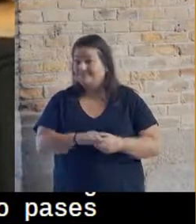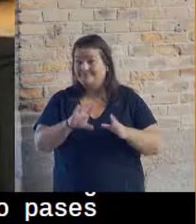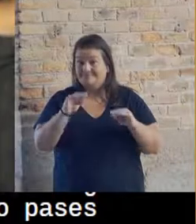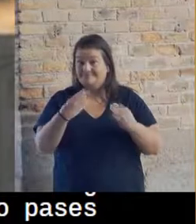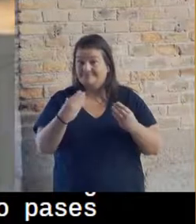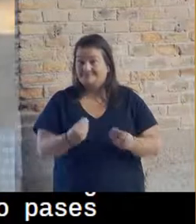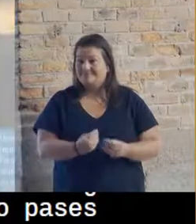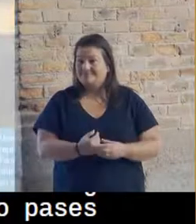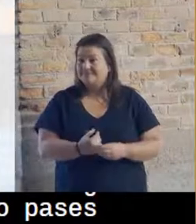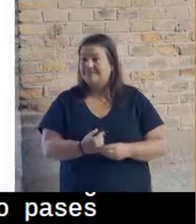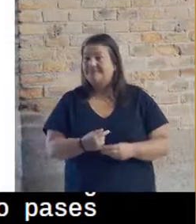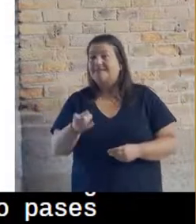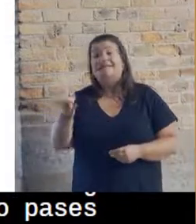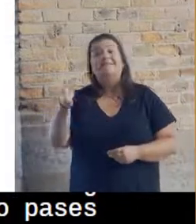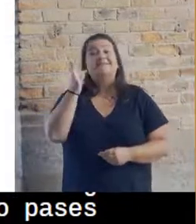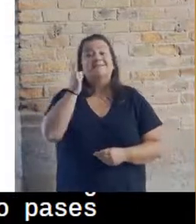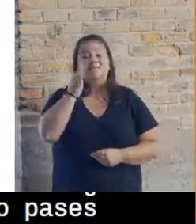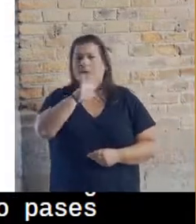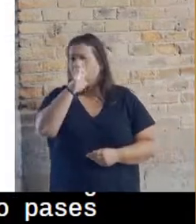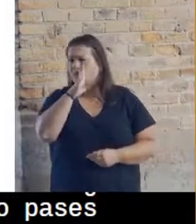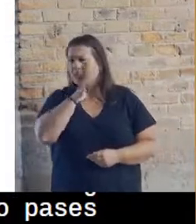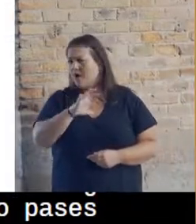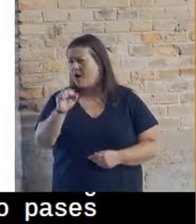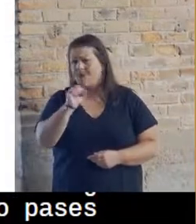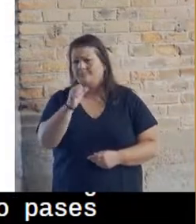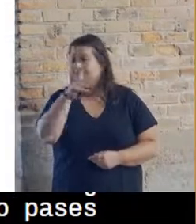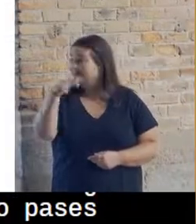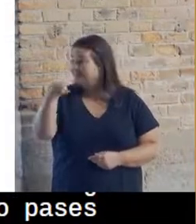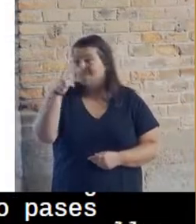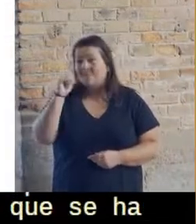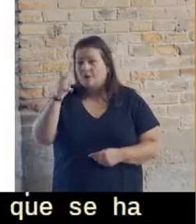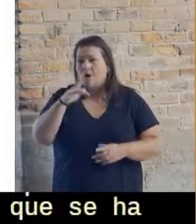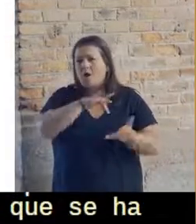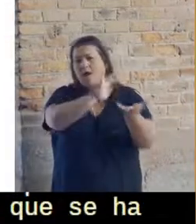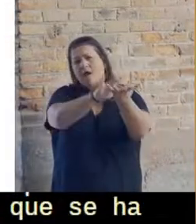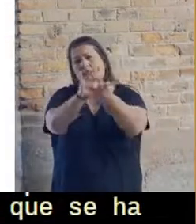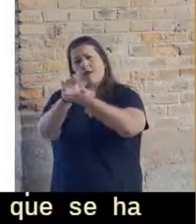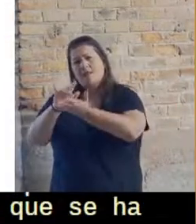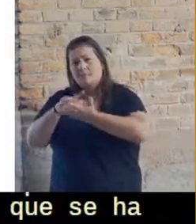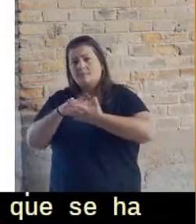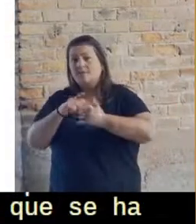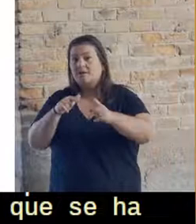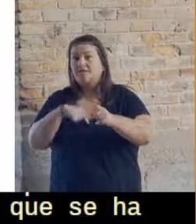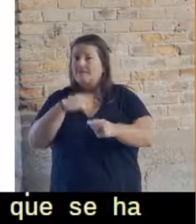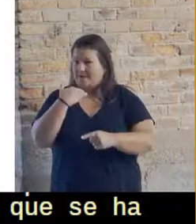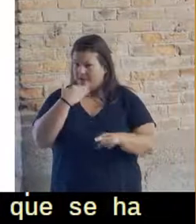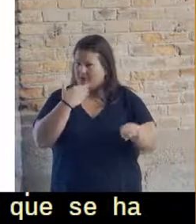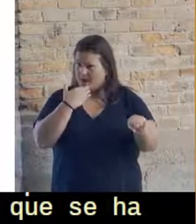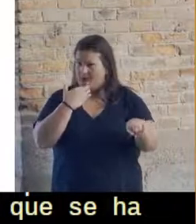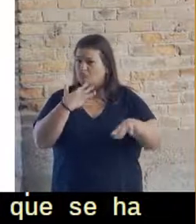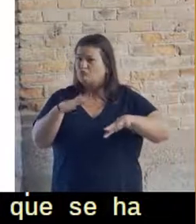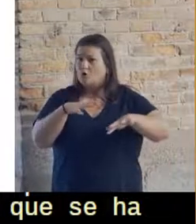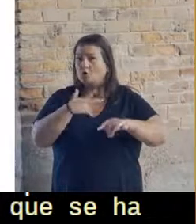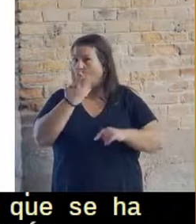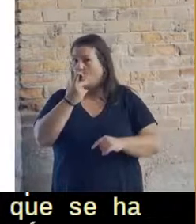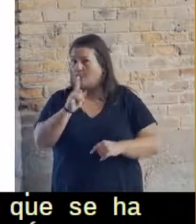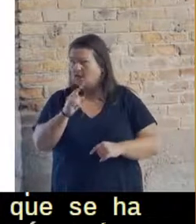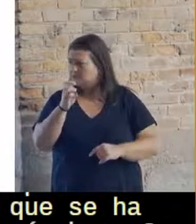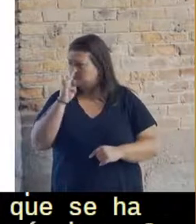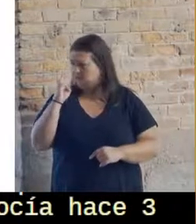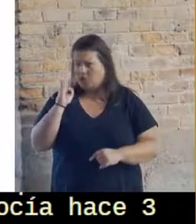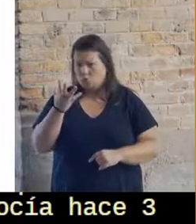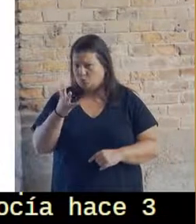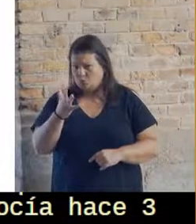gracias a la chica esta también le pareció fenomenal porque sabemos que se ha movido mucho yo de hecho es de Mérida y yo no la conocía hace 3